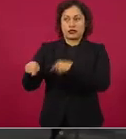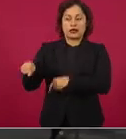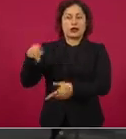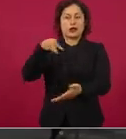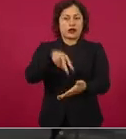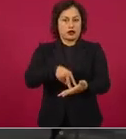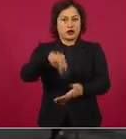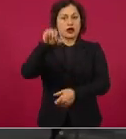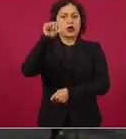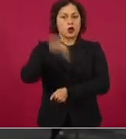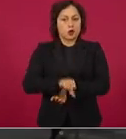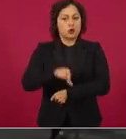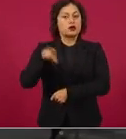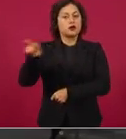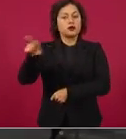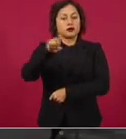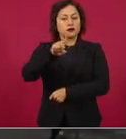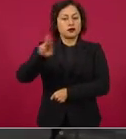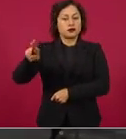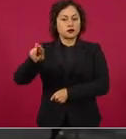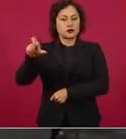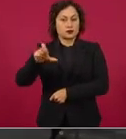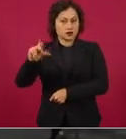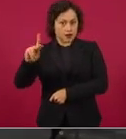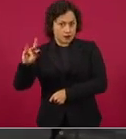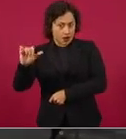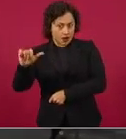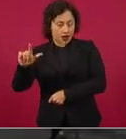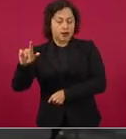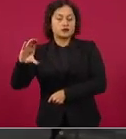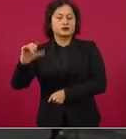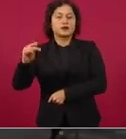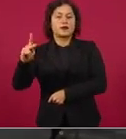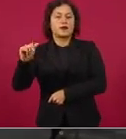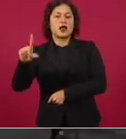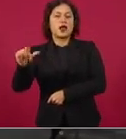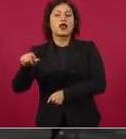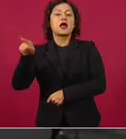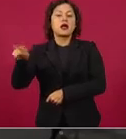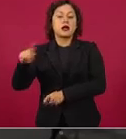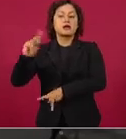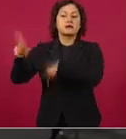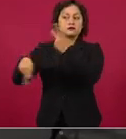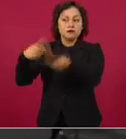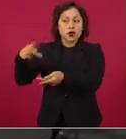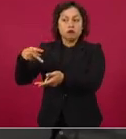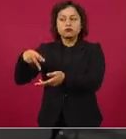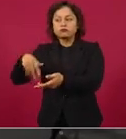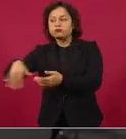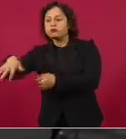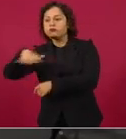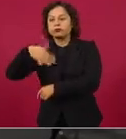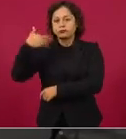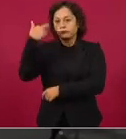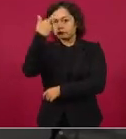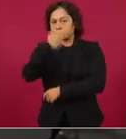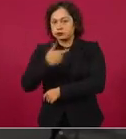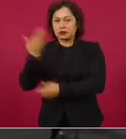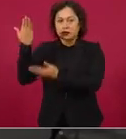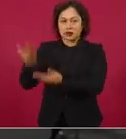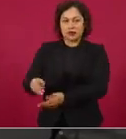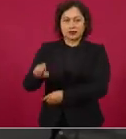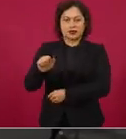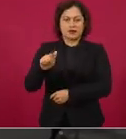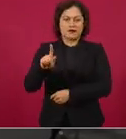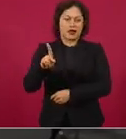el director de CIAPAL está haciendo un recorrido, Salvador Llamas está haciendo un recorrido,